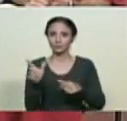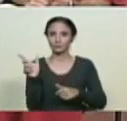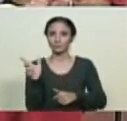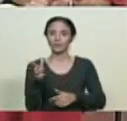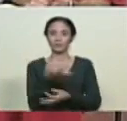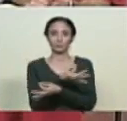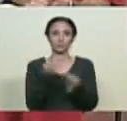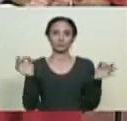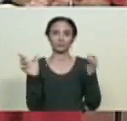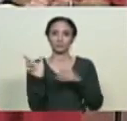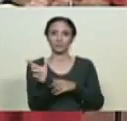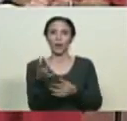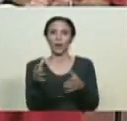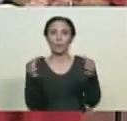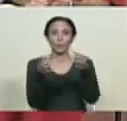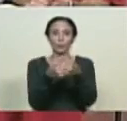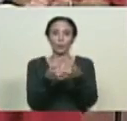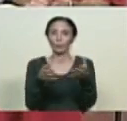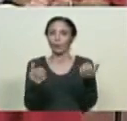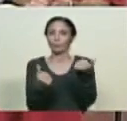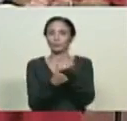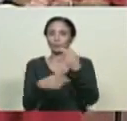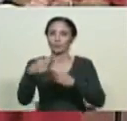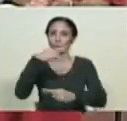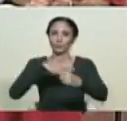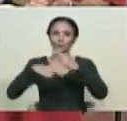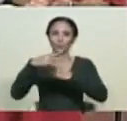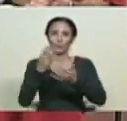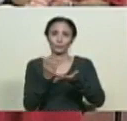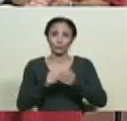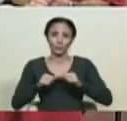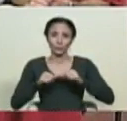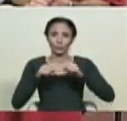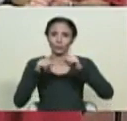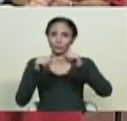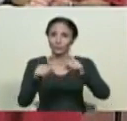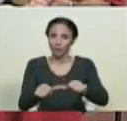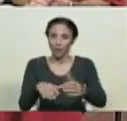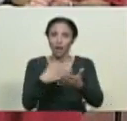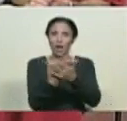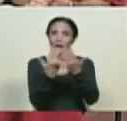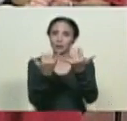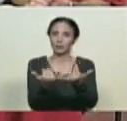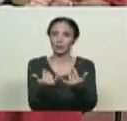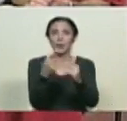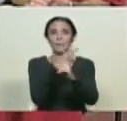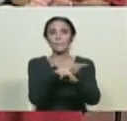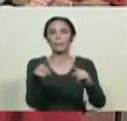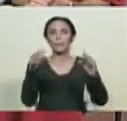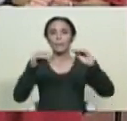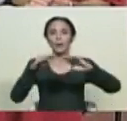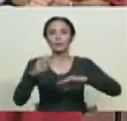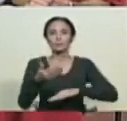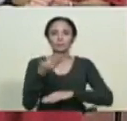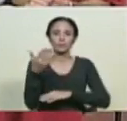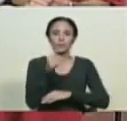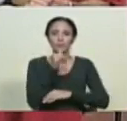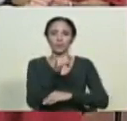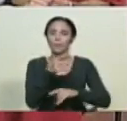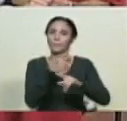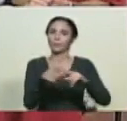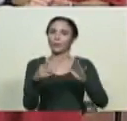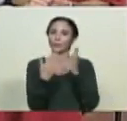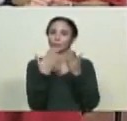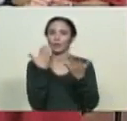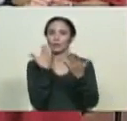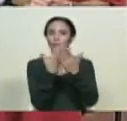de Venezuela, el partido pues que ha acompañado la revolución bolivariana, pero sobre todo los que estuvimos en la